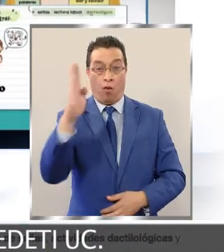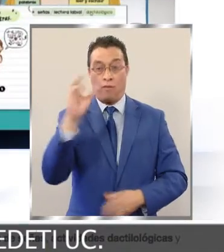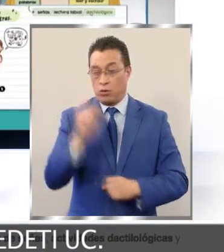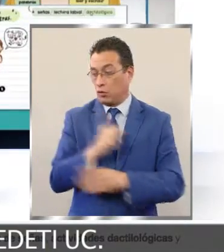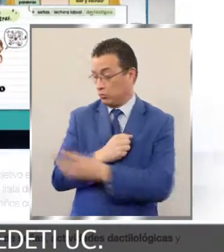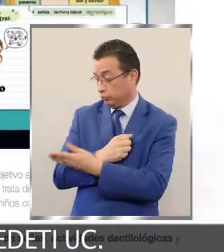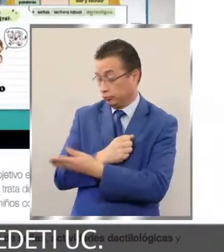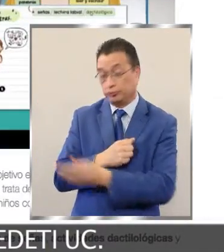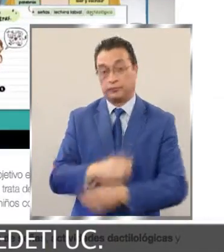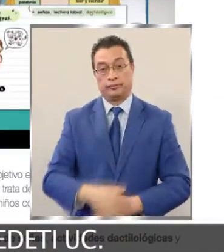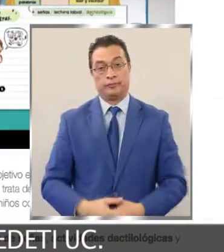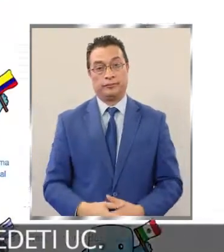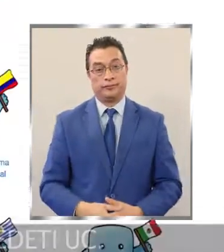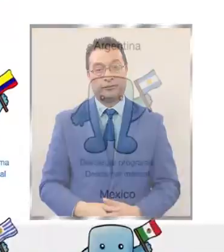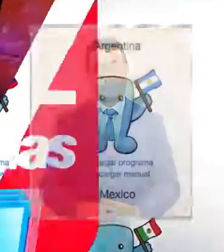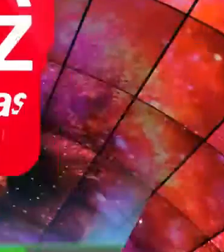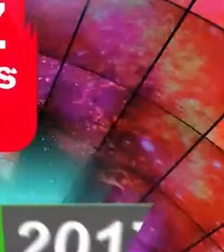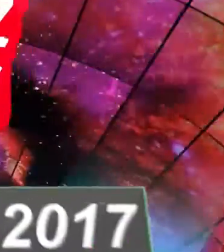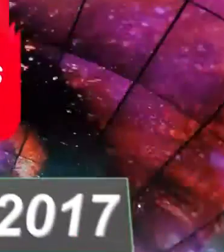página web de CDTUC.